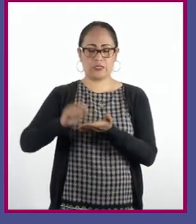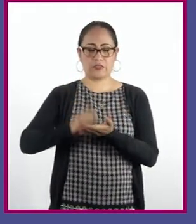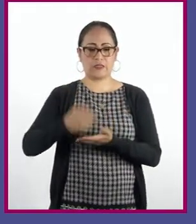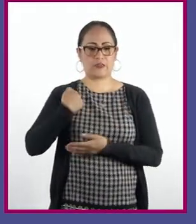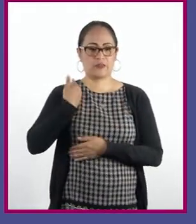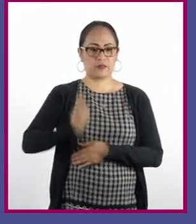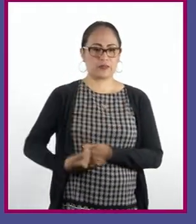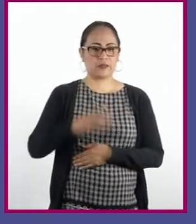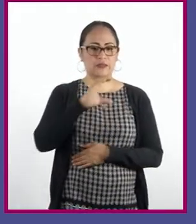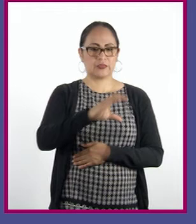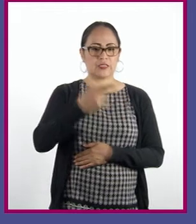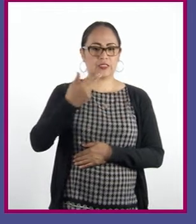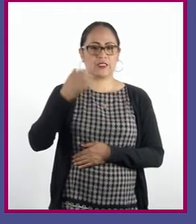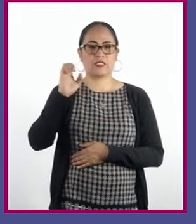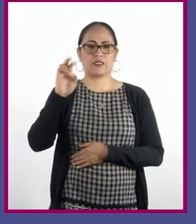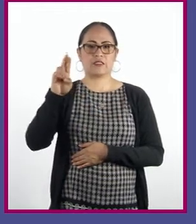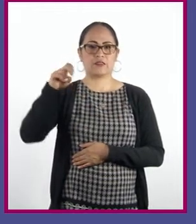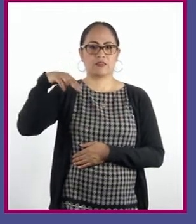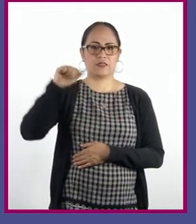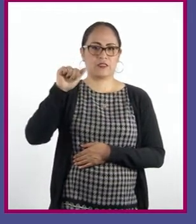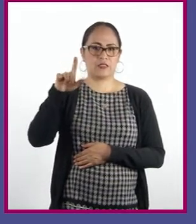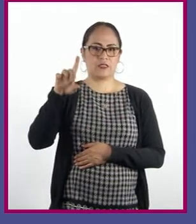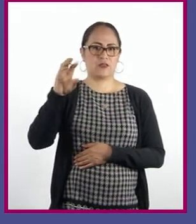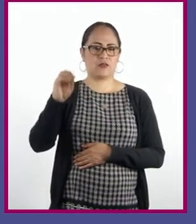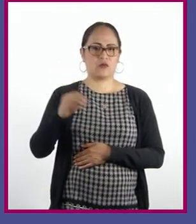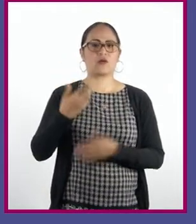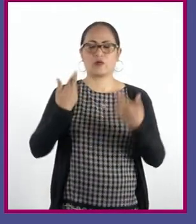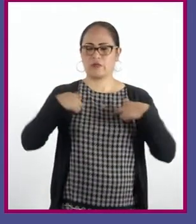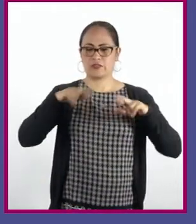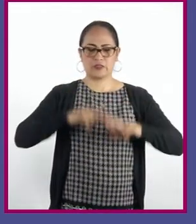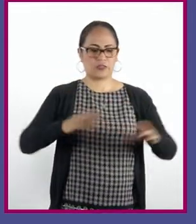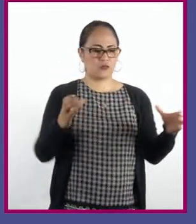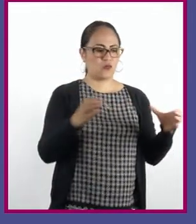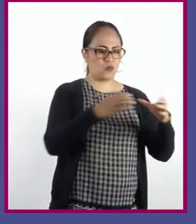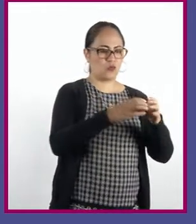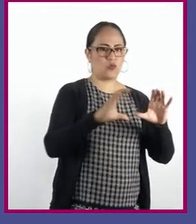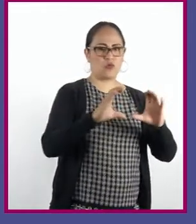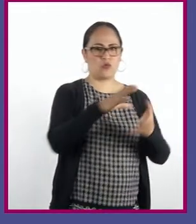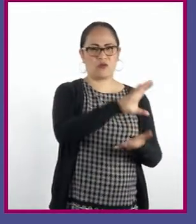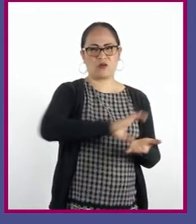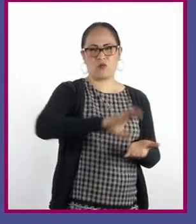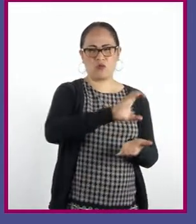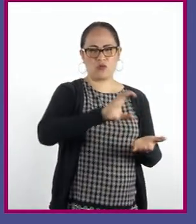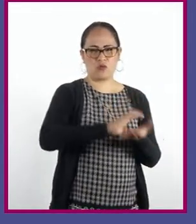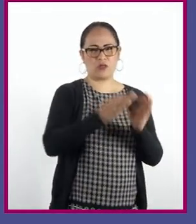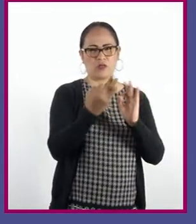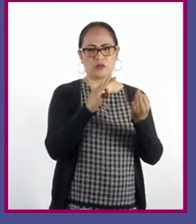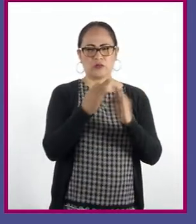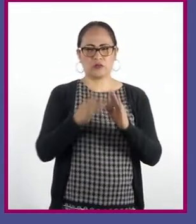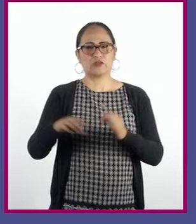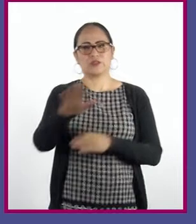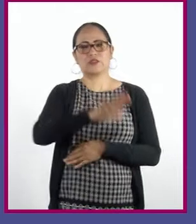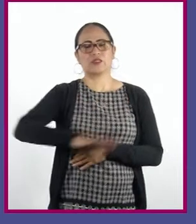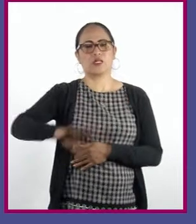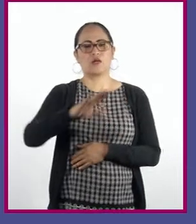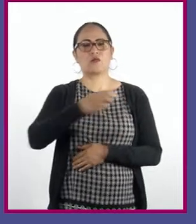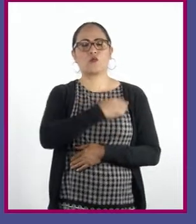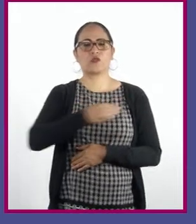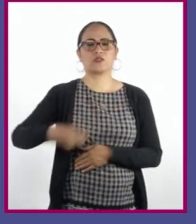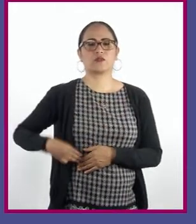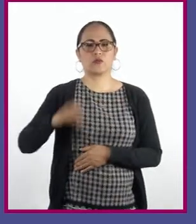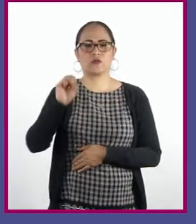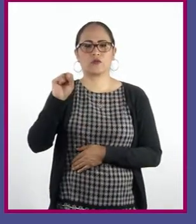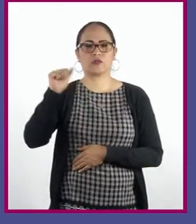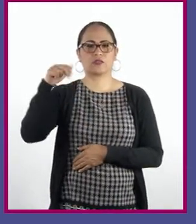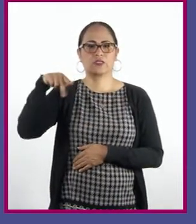Hernaldo González Torres, en representación de los vecinos de la colonia Torre Vieja del municipio de Santiago, le hace llegar